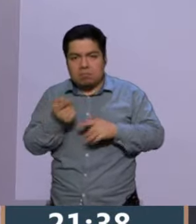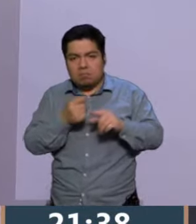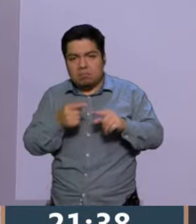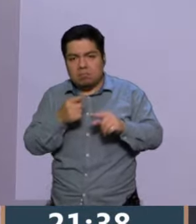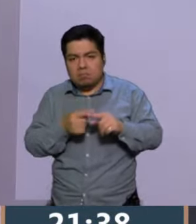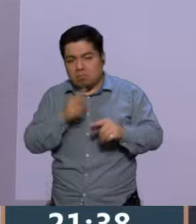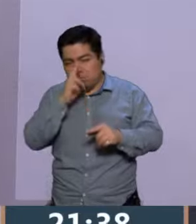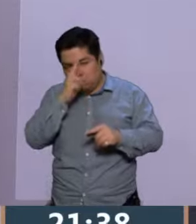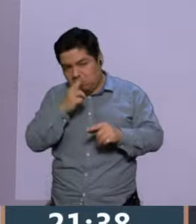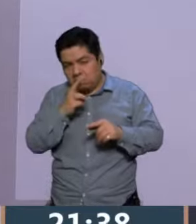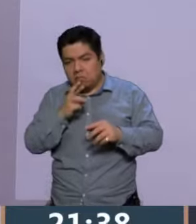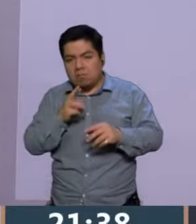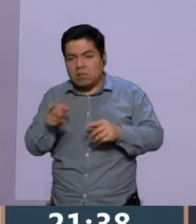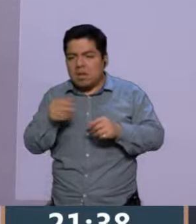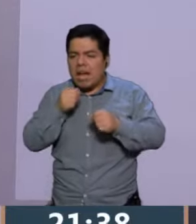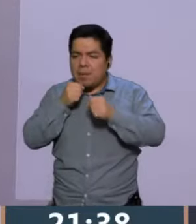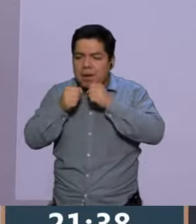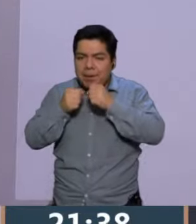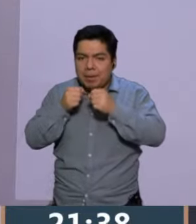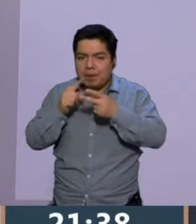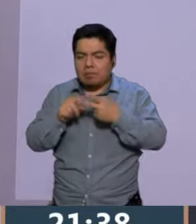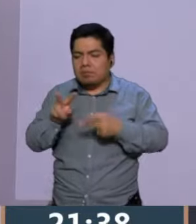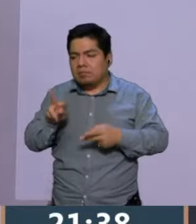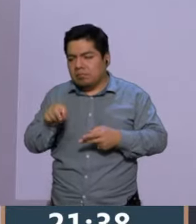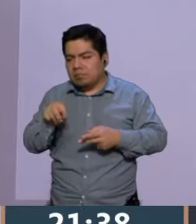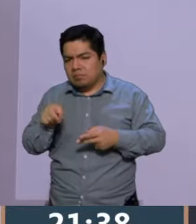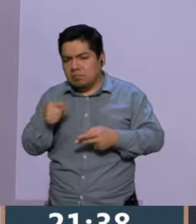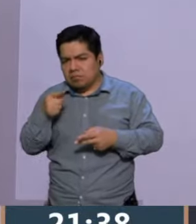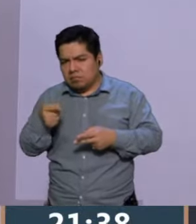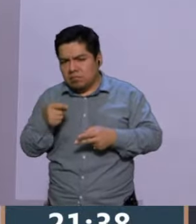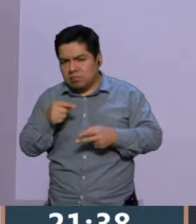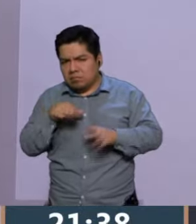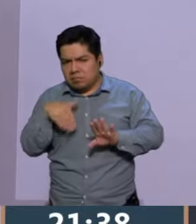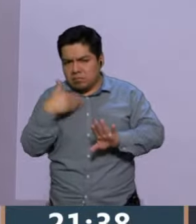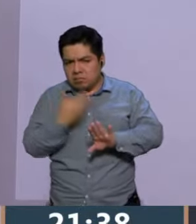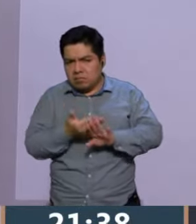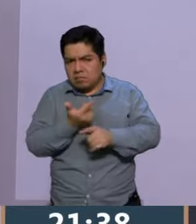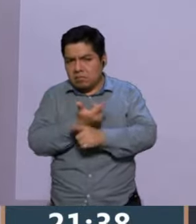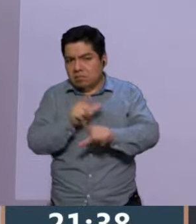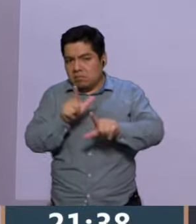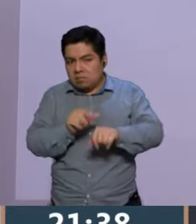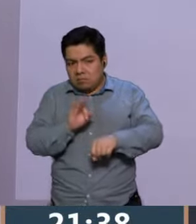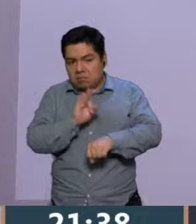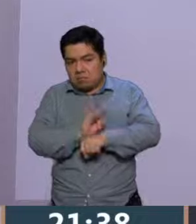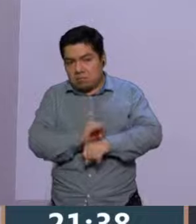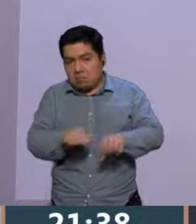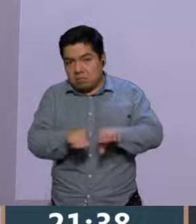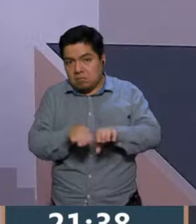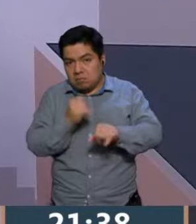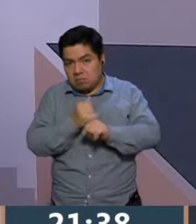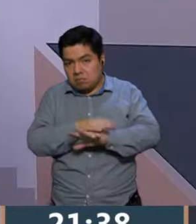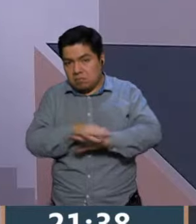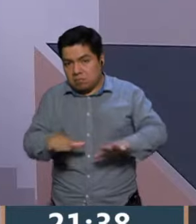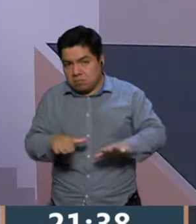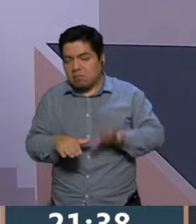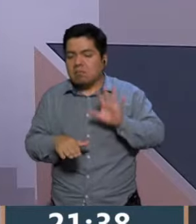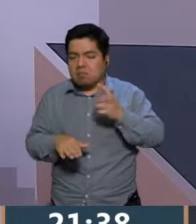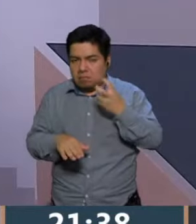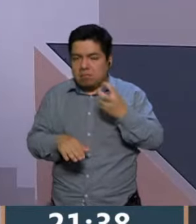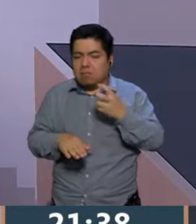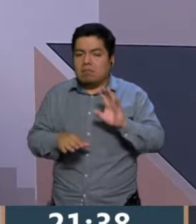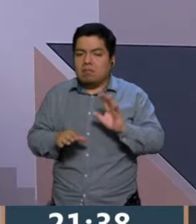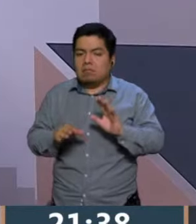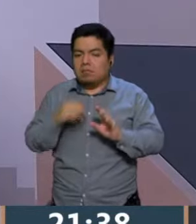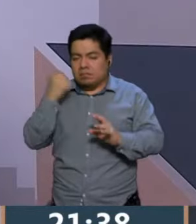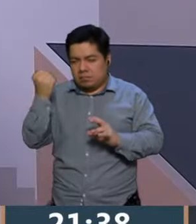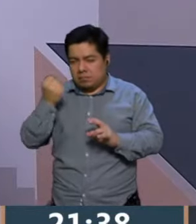cautelares en contra de comunicadores y de medios de comunicación, ¿sí atenta contra la libertad de prensa y contra el derecho a la información de la ciudadanía? Justo, fíjate que nosotros tenemos una